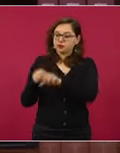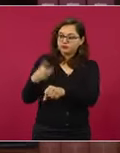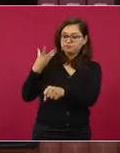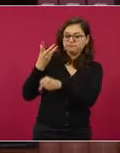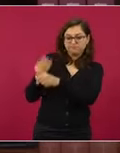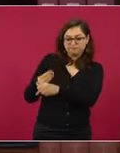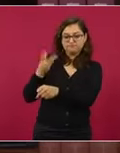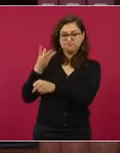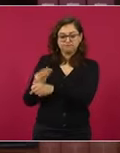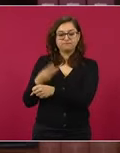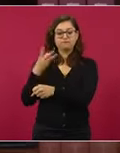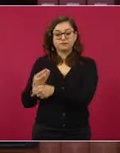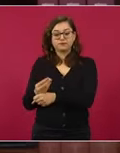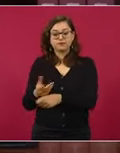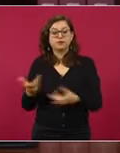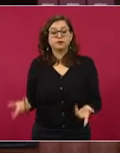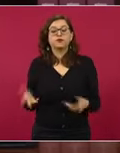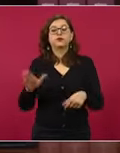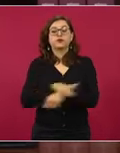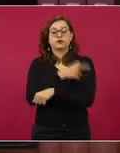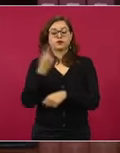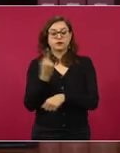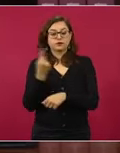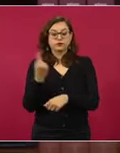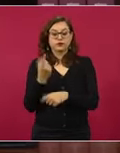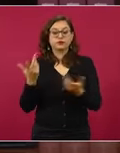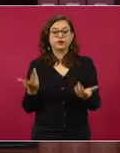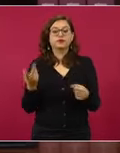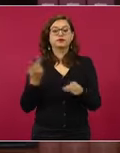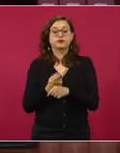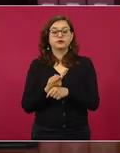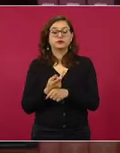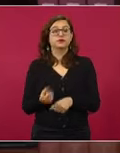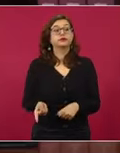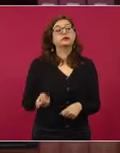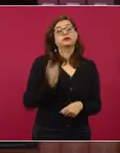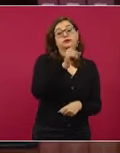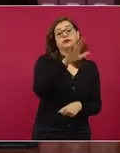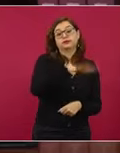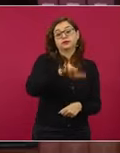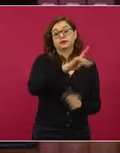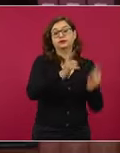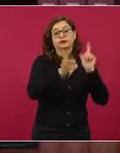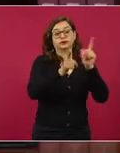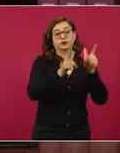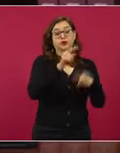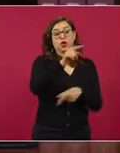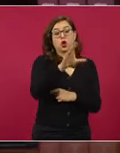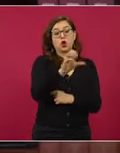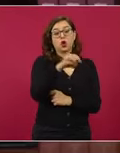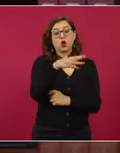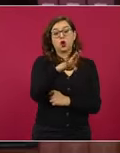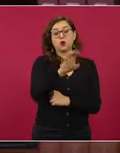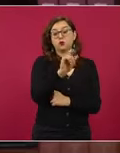porque a diferencia de Deer Park, que no produce combustóleo, nosotros tenemos refinerías que